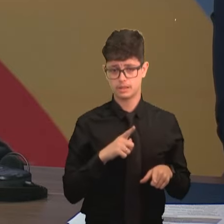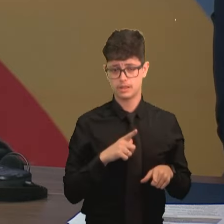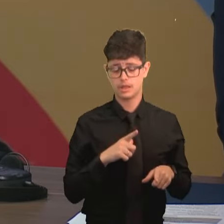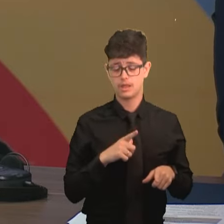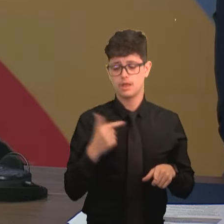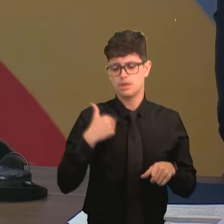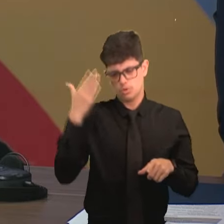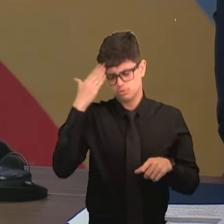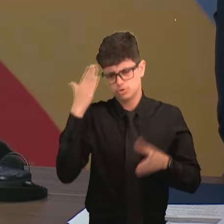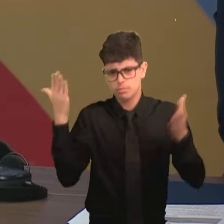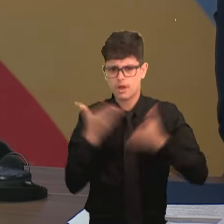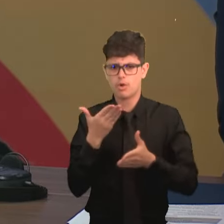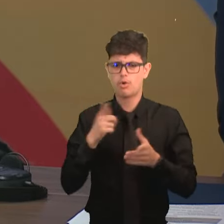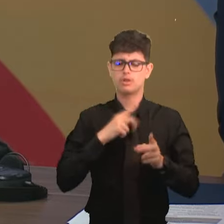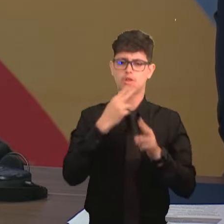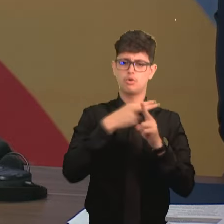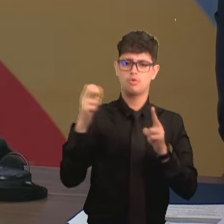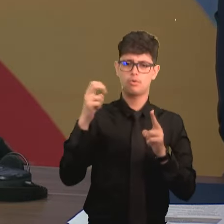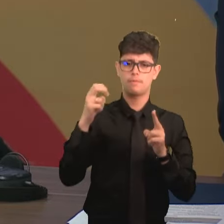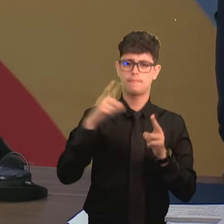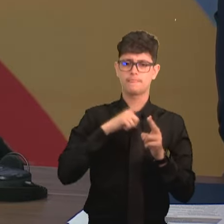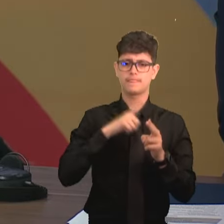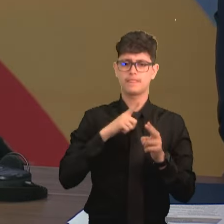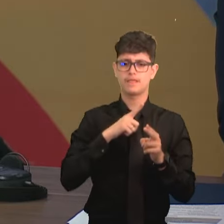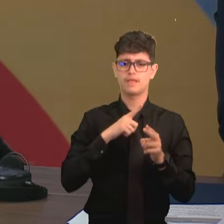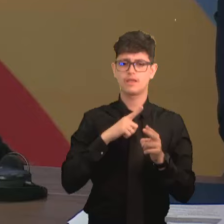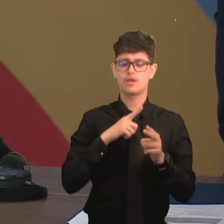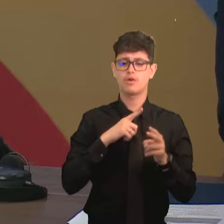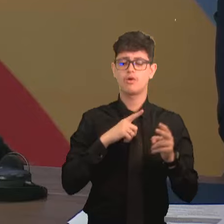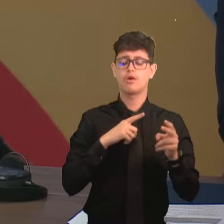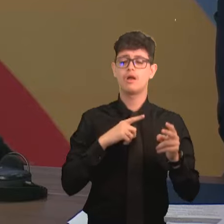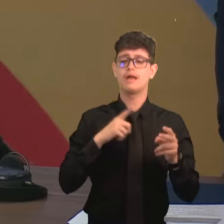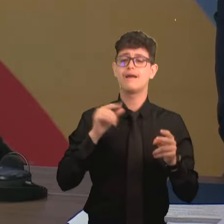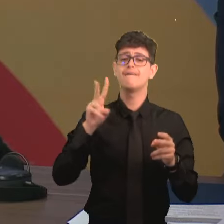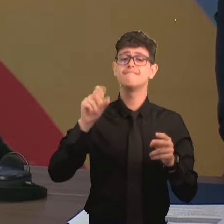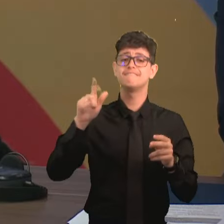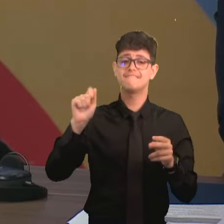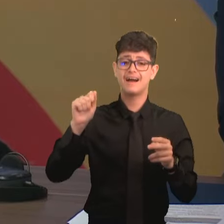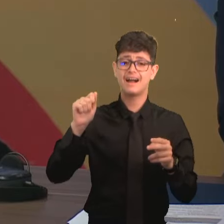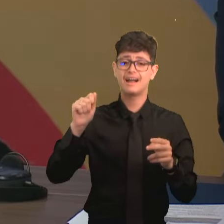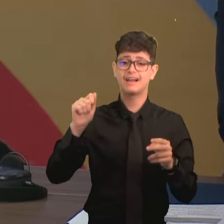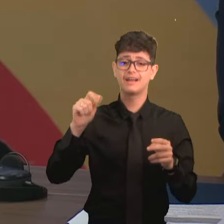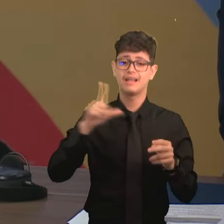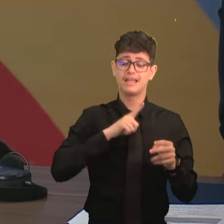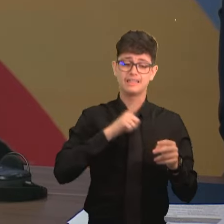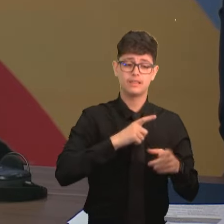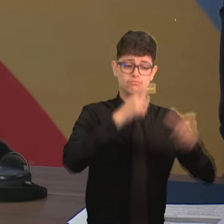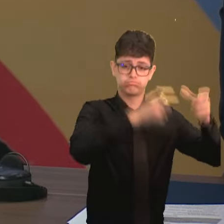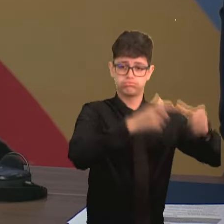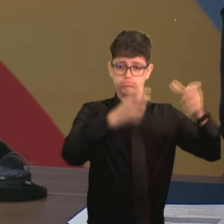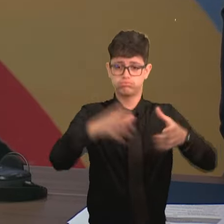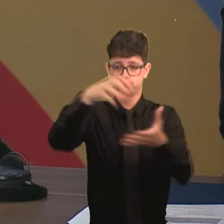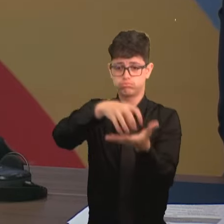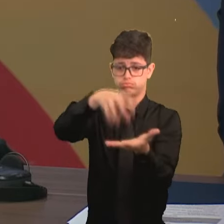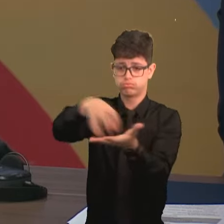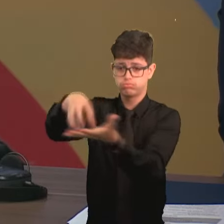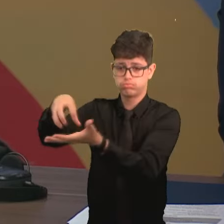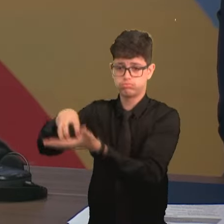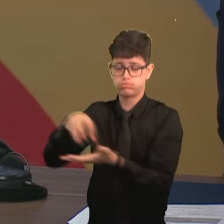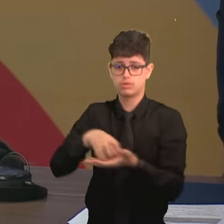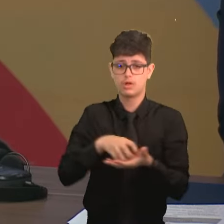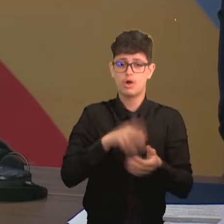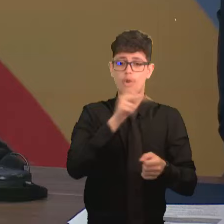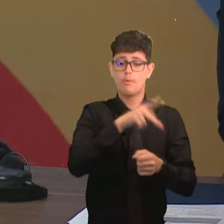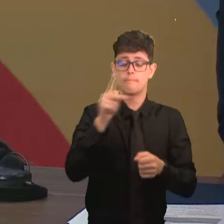de Brasilia iría a usar incluso un algoritmo para definir cuántas vacantes van para cada uno de los departamentos,